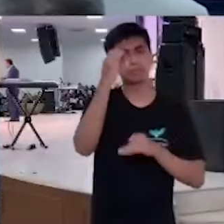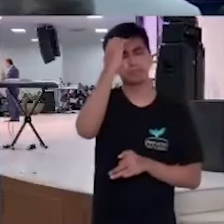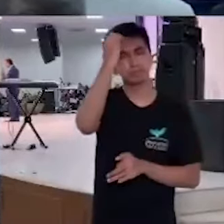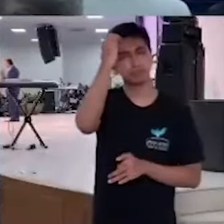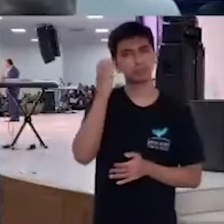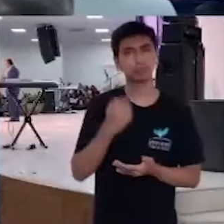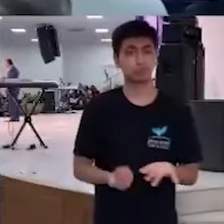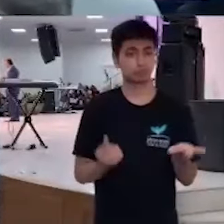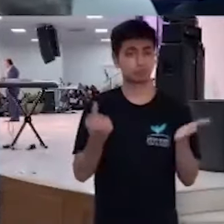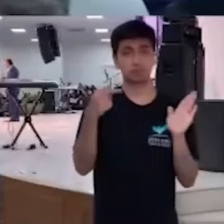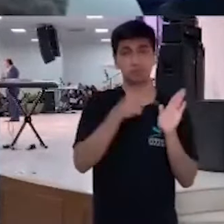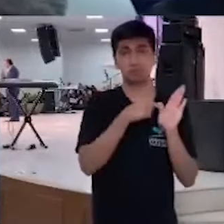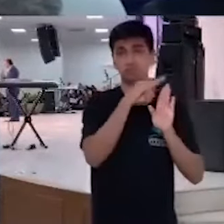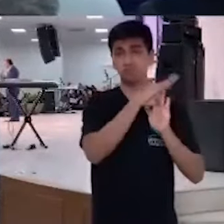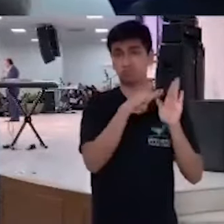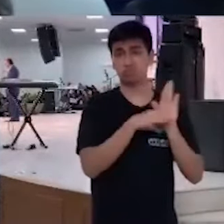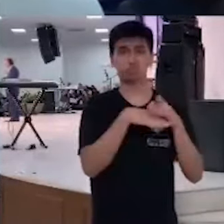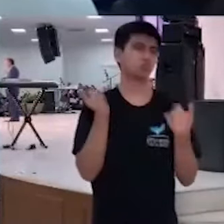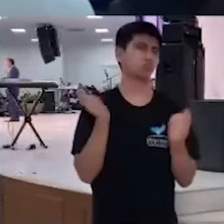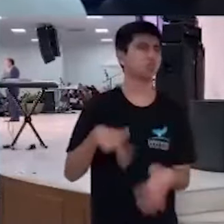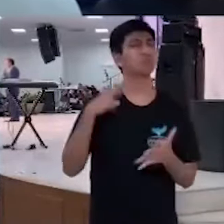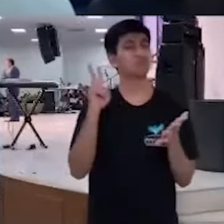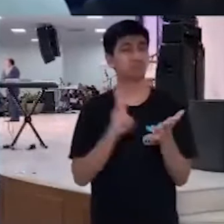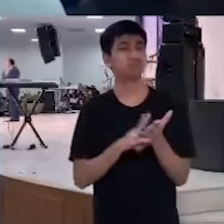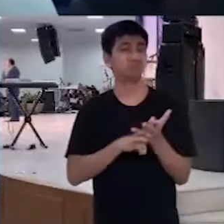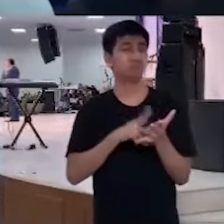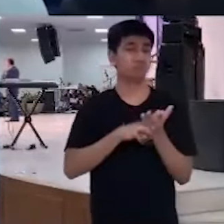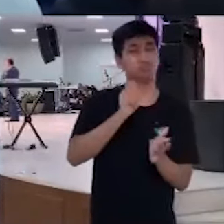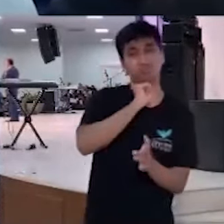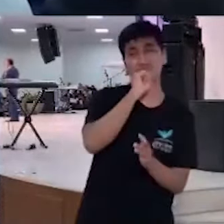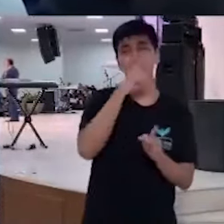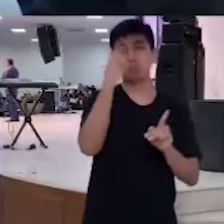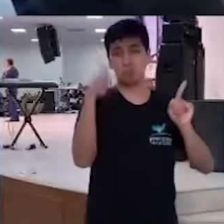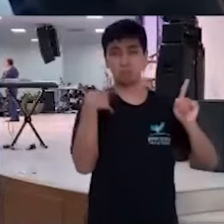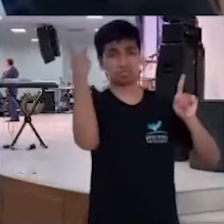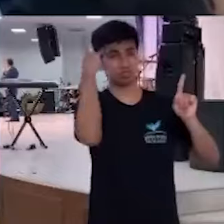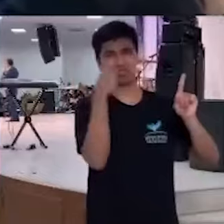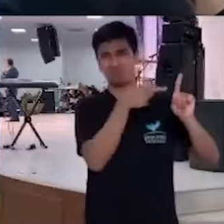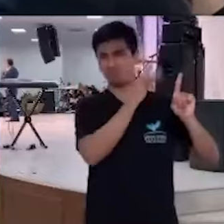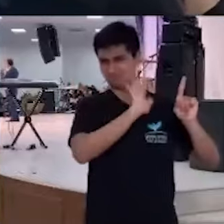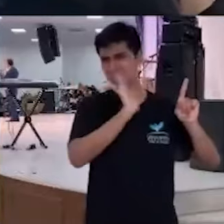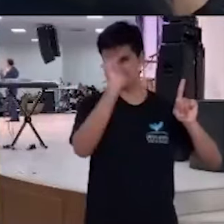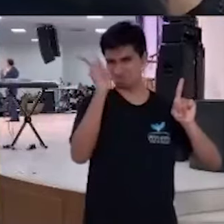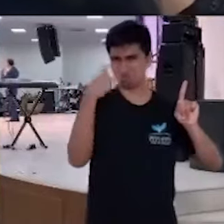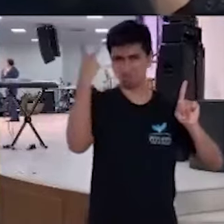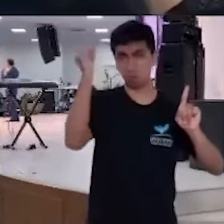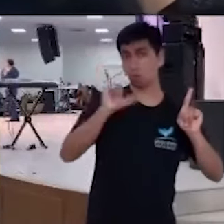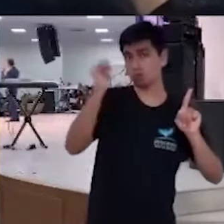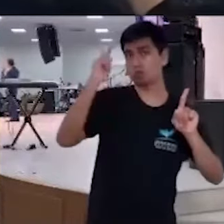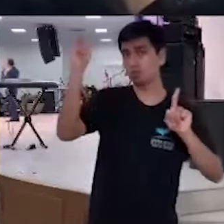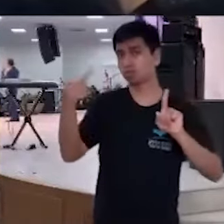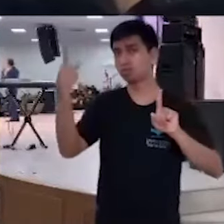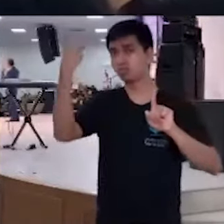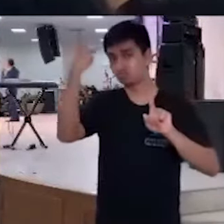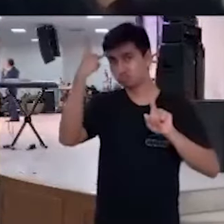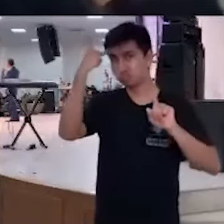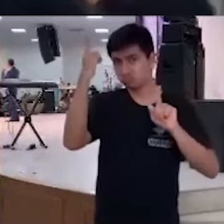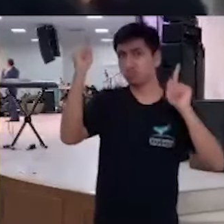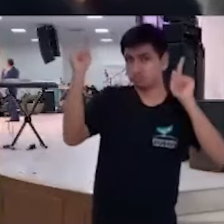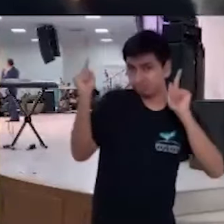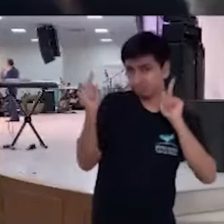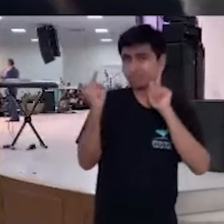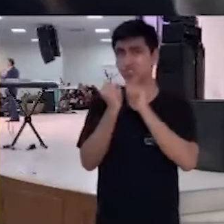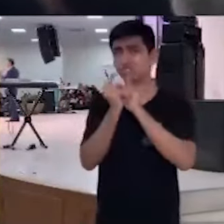que supervisen nuestros comportamientos. Estar bajo autoridad no solamente es